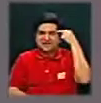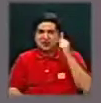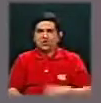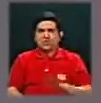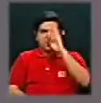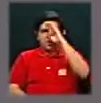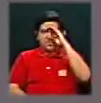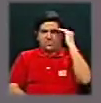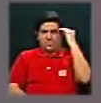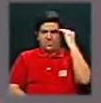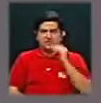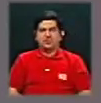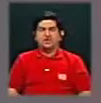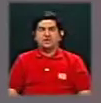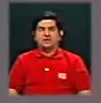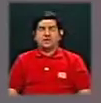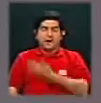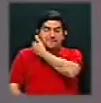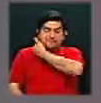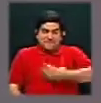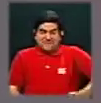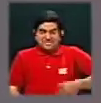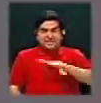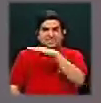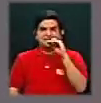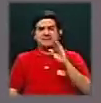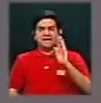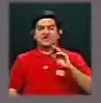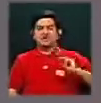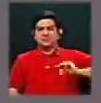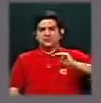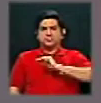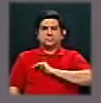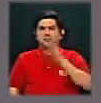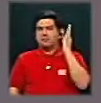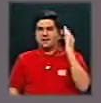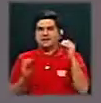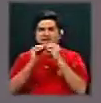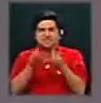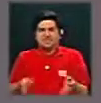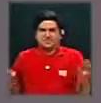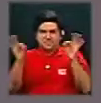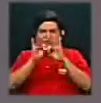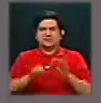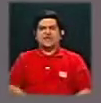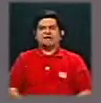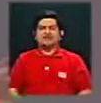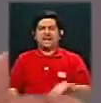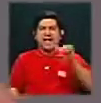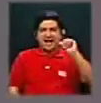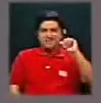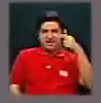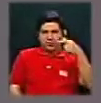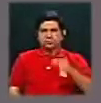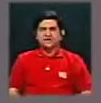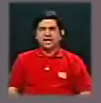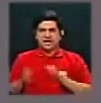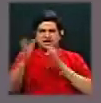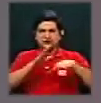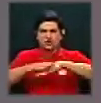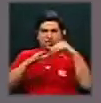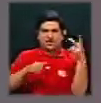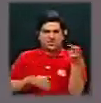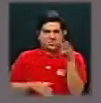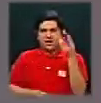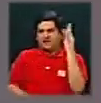Chinchilla, tanto por parte de la presidenta como por parte de su ministra más importante, que es la ministra González de Comercio Exterior, el énfasis de las